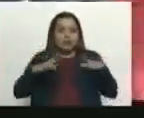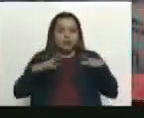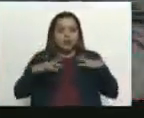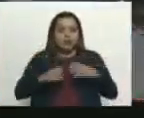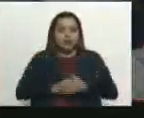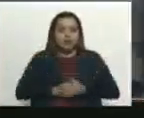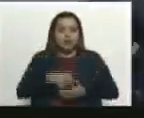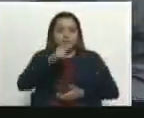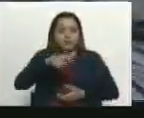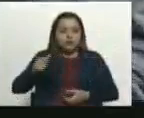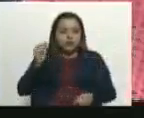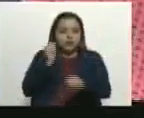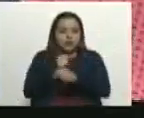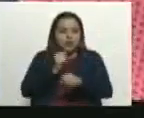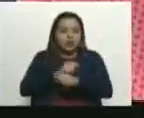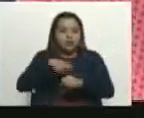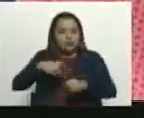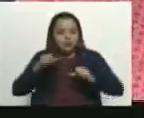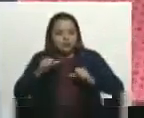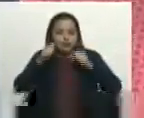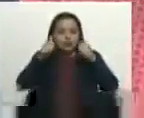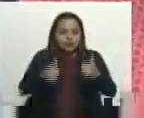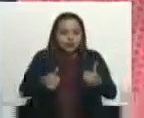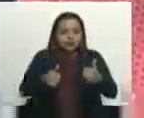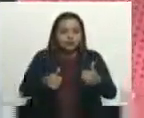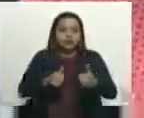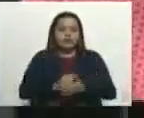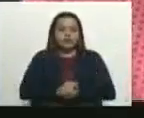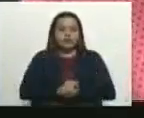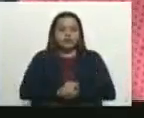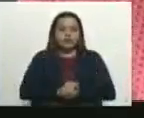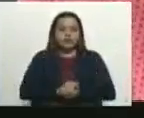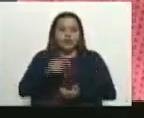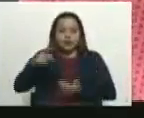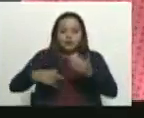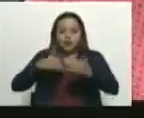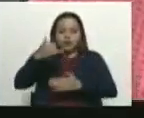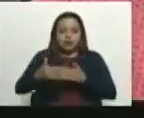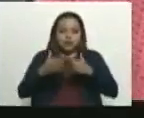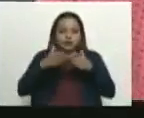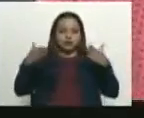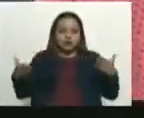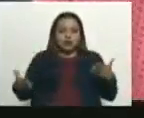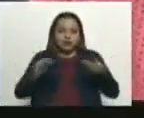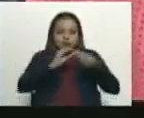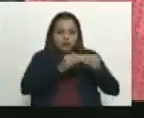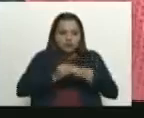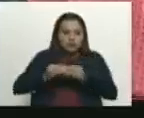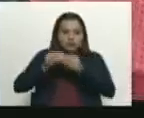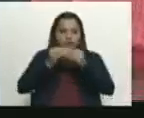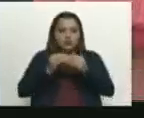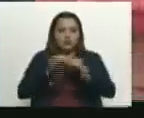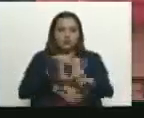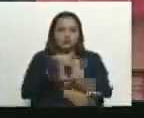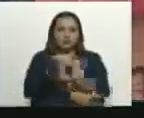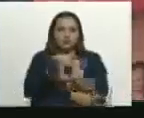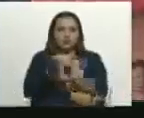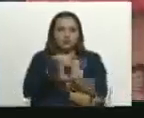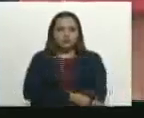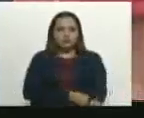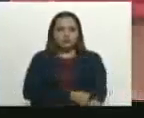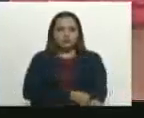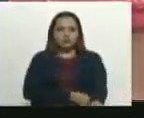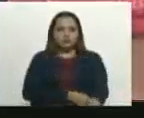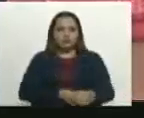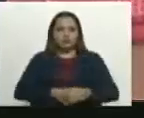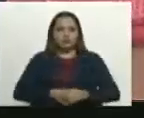de los trabajadores, que puedan empezar a disfrutar a un proyecto de gran escala que iremos recuperando por etapas, pero que va a estar a